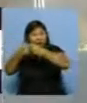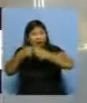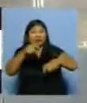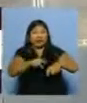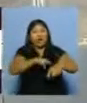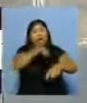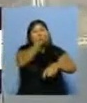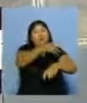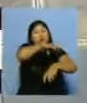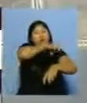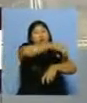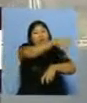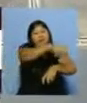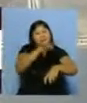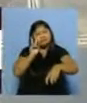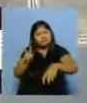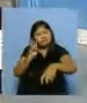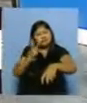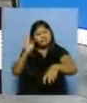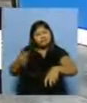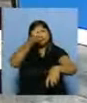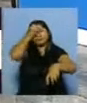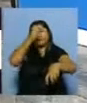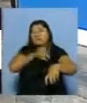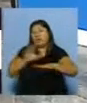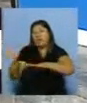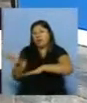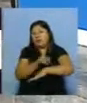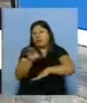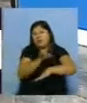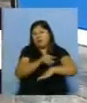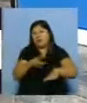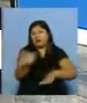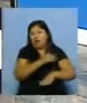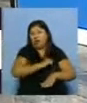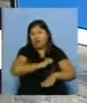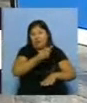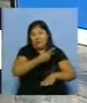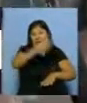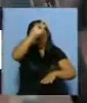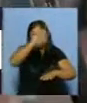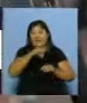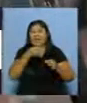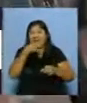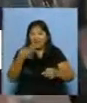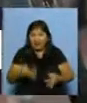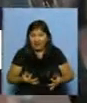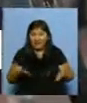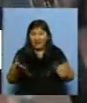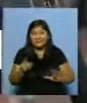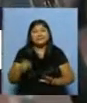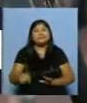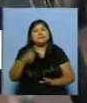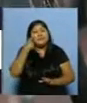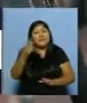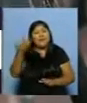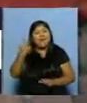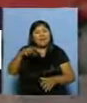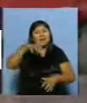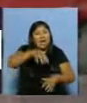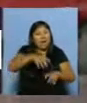que veníamos teniendo un aumento por mes, hubiera un nuevo aumento de precios, pero los aumentos que se venían dando